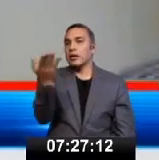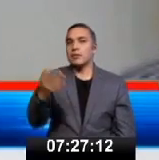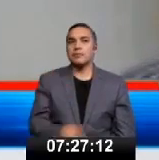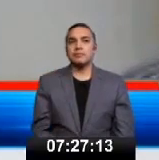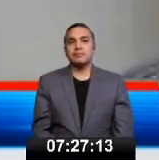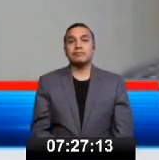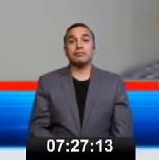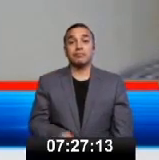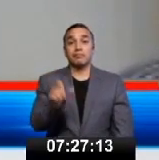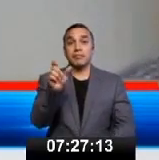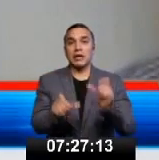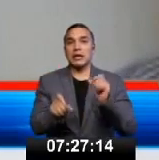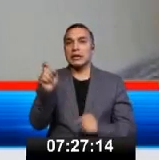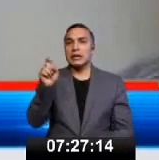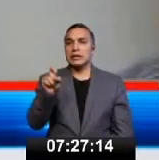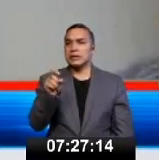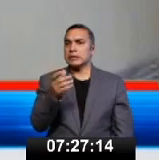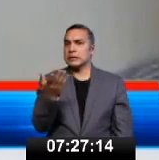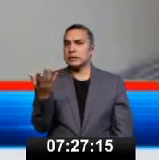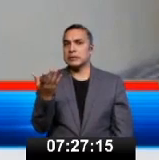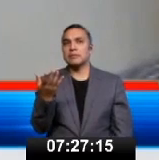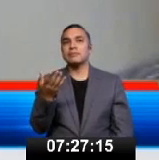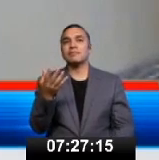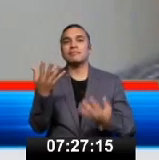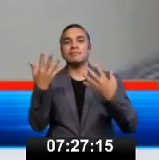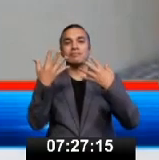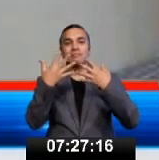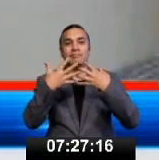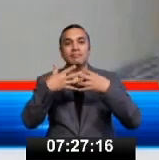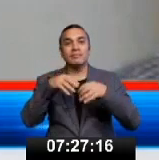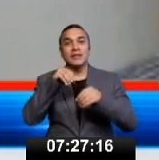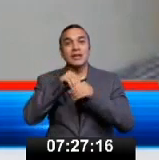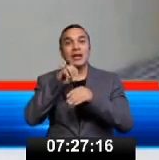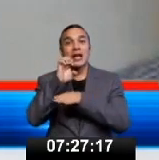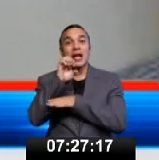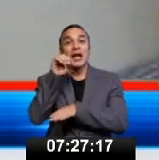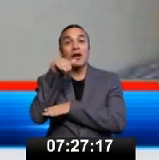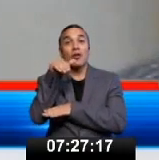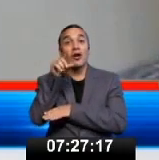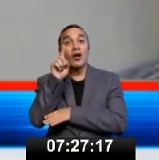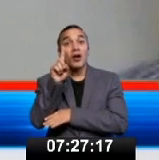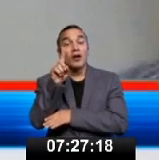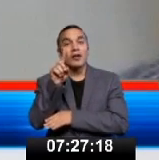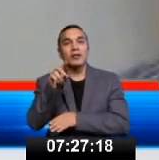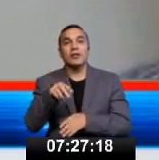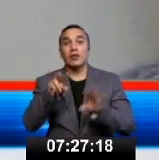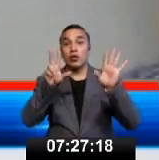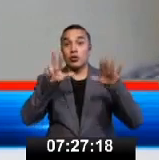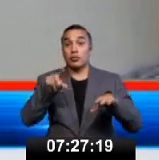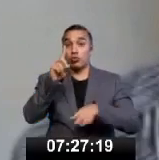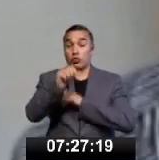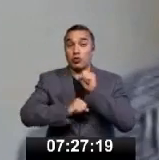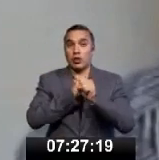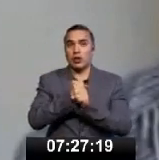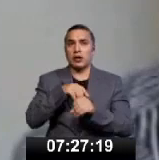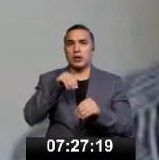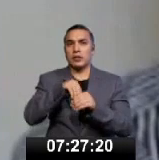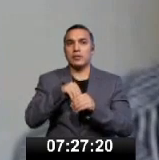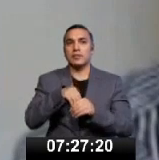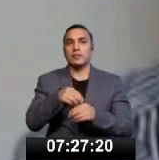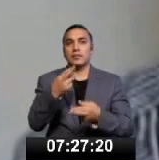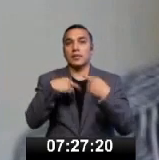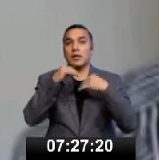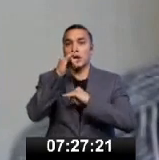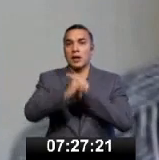a la necesidad de proteger industria nacional, porque en los primeros 8 meses del año, que es donde hay información de